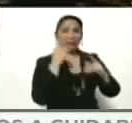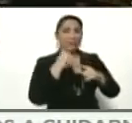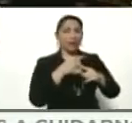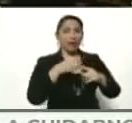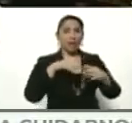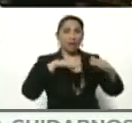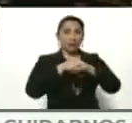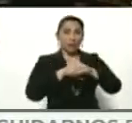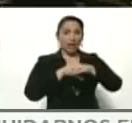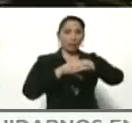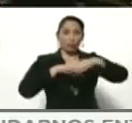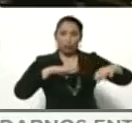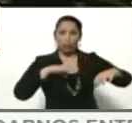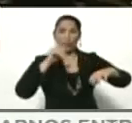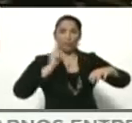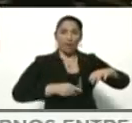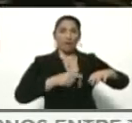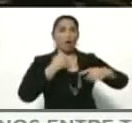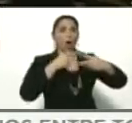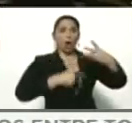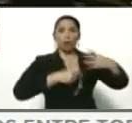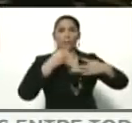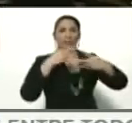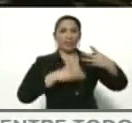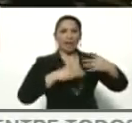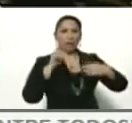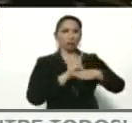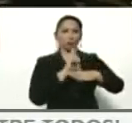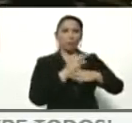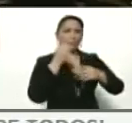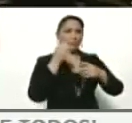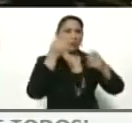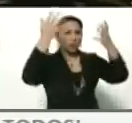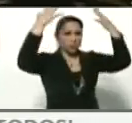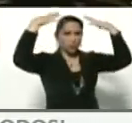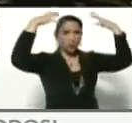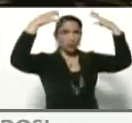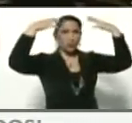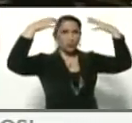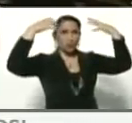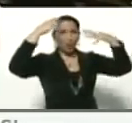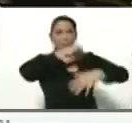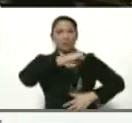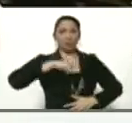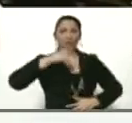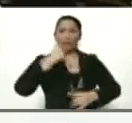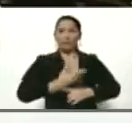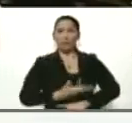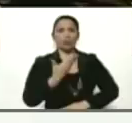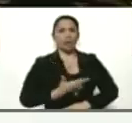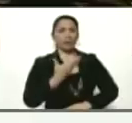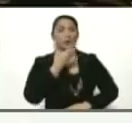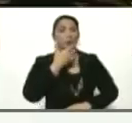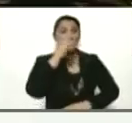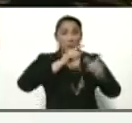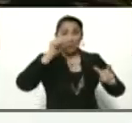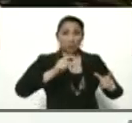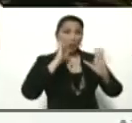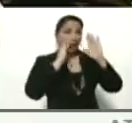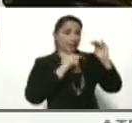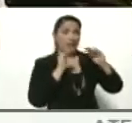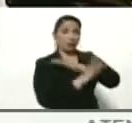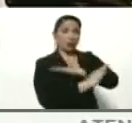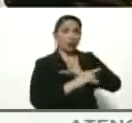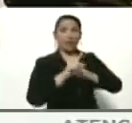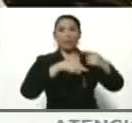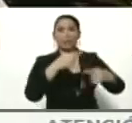ser desinfectados con alcohol y luego realizar un baño o un aseo personal. Es muy importante que las personas que atienden en los PASIS después